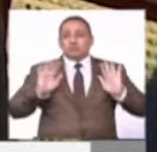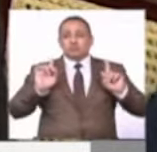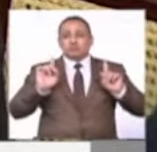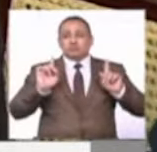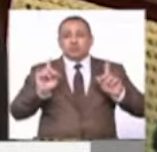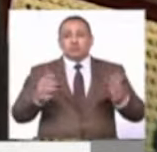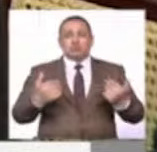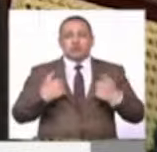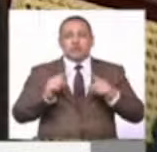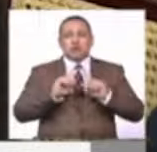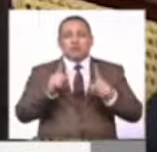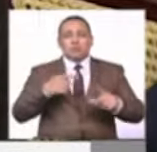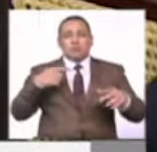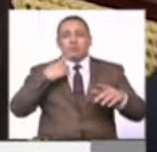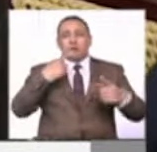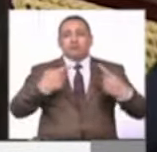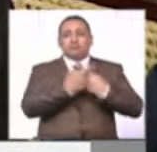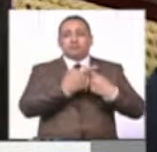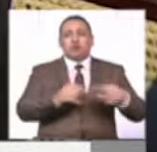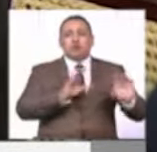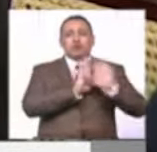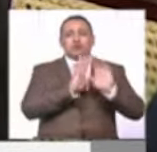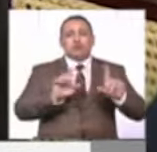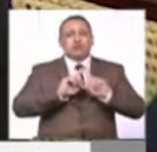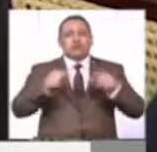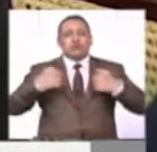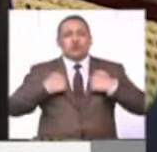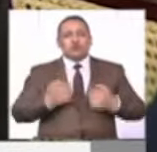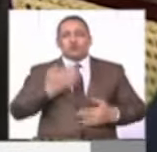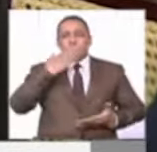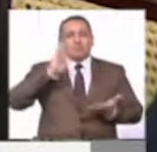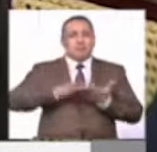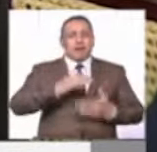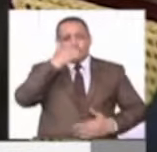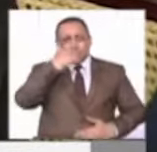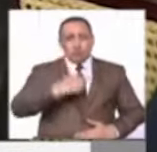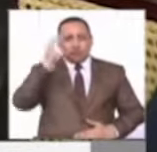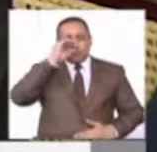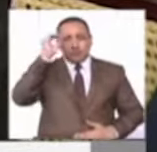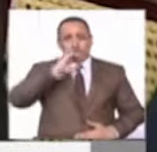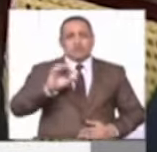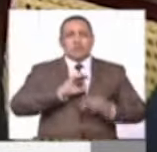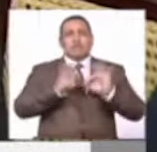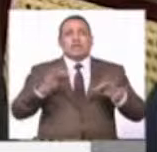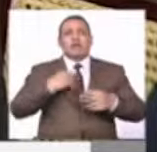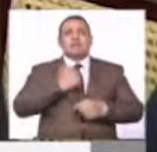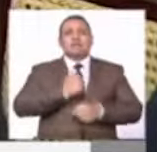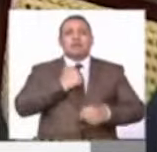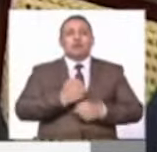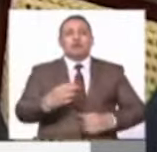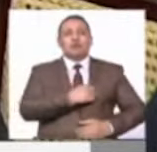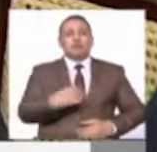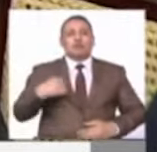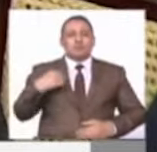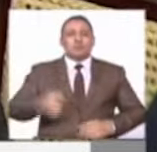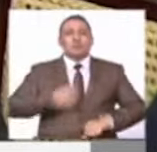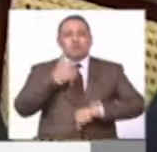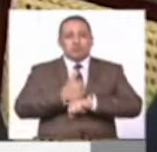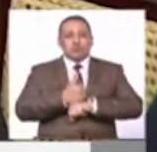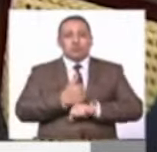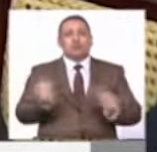infringido la Constitución ni tengo un conflicto de interés en mi actuación como miembro titular